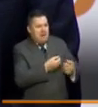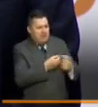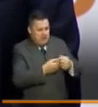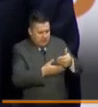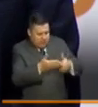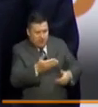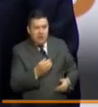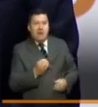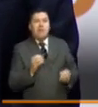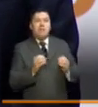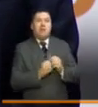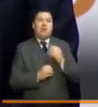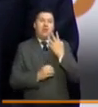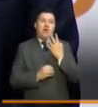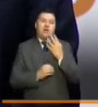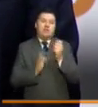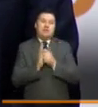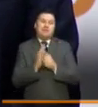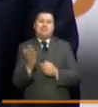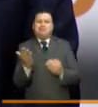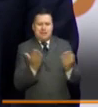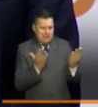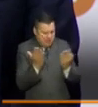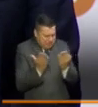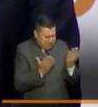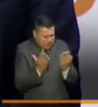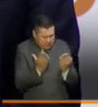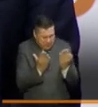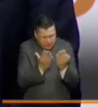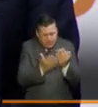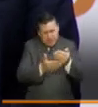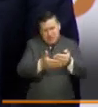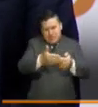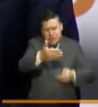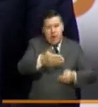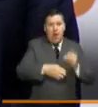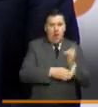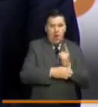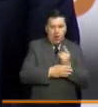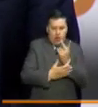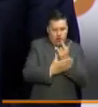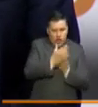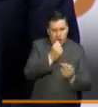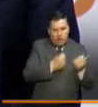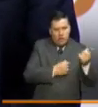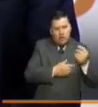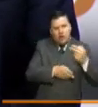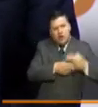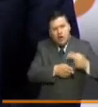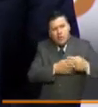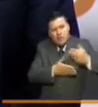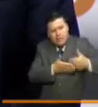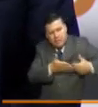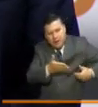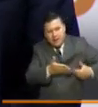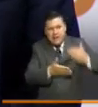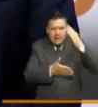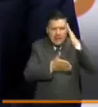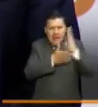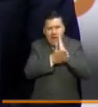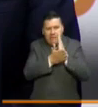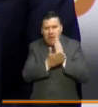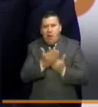cuarta versión del sisbén lo que hicimos adicionalmente fue hacer uso de ambas de ambas bases de datos de utilizar información